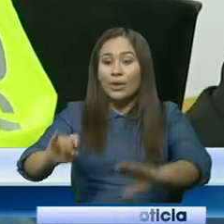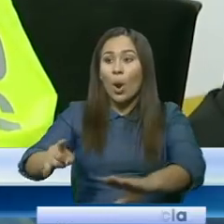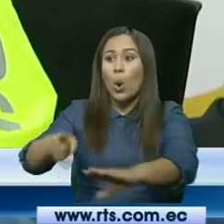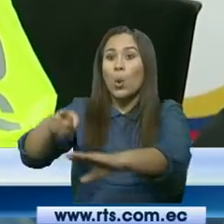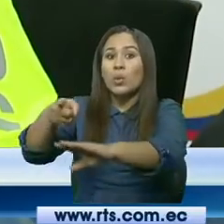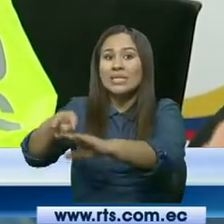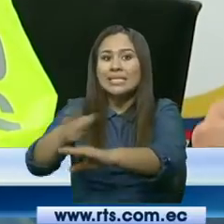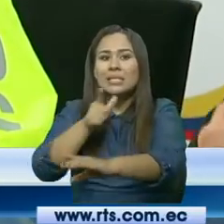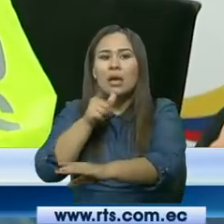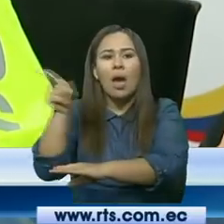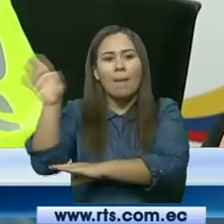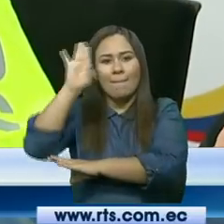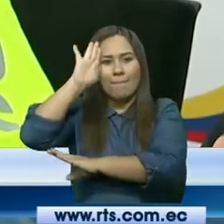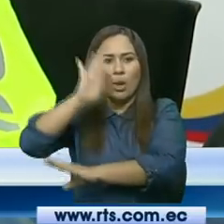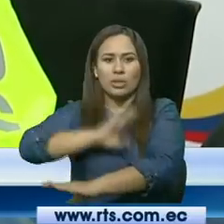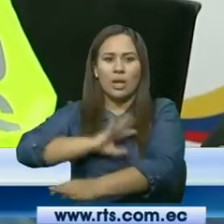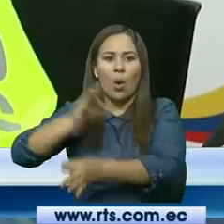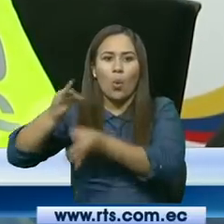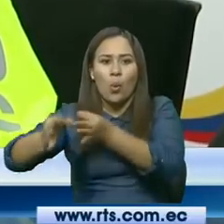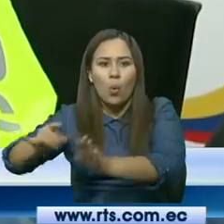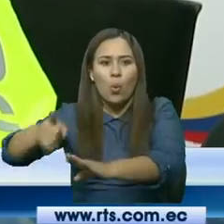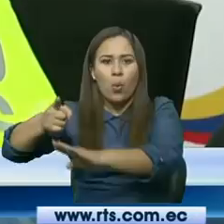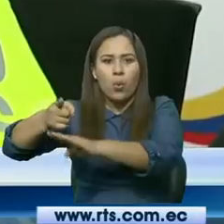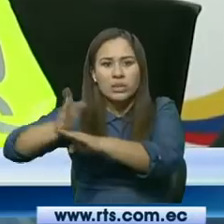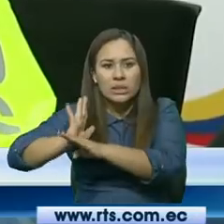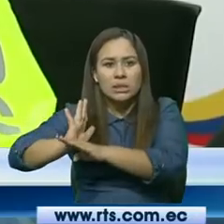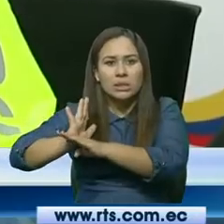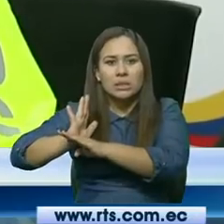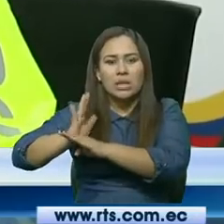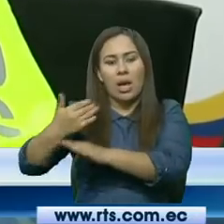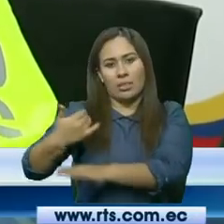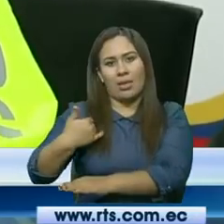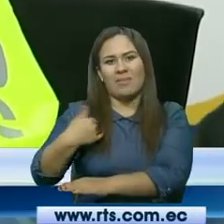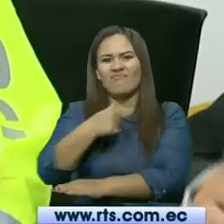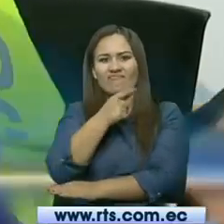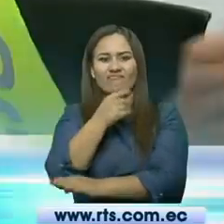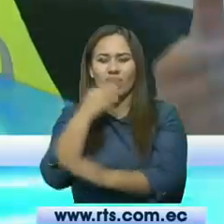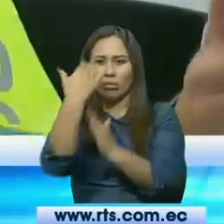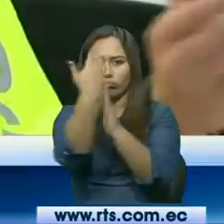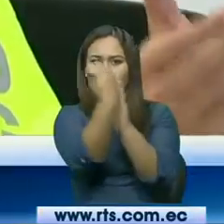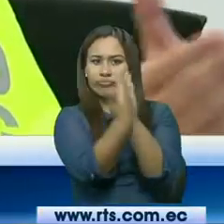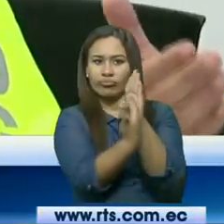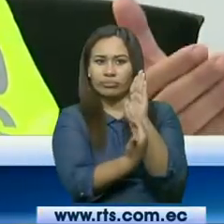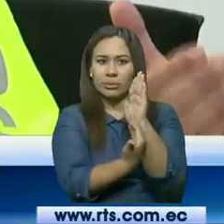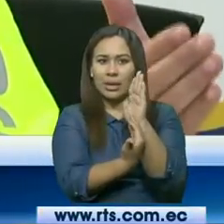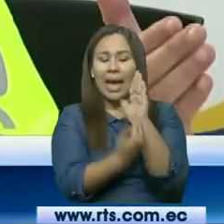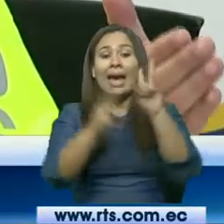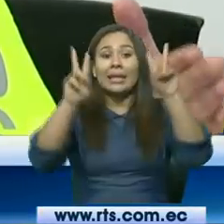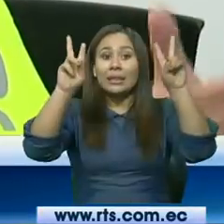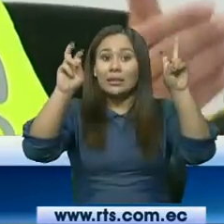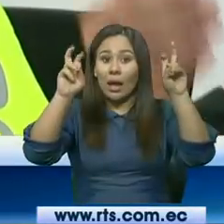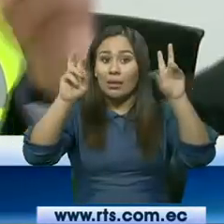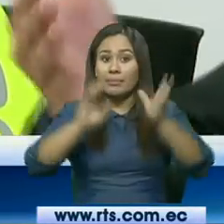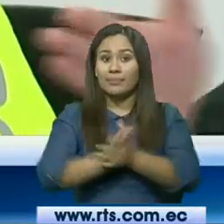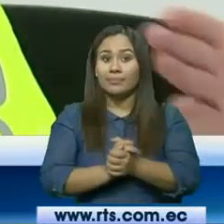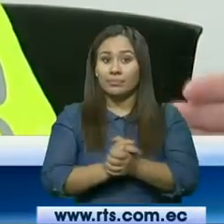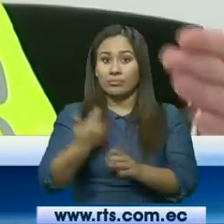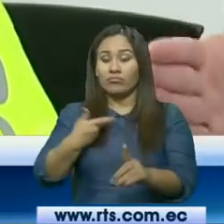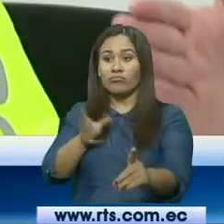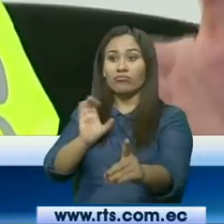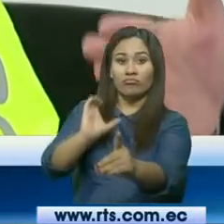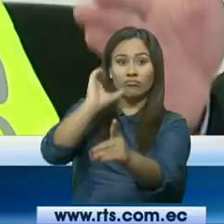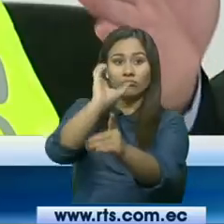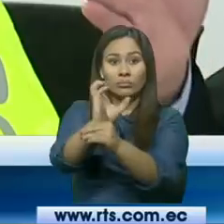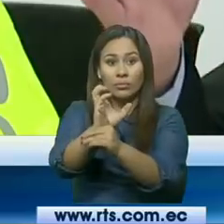policía judicial de judicialización tener los elementos para no solo ser un tema de reacción sino